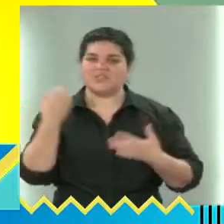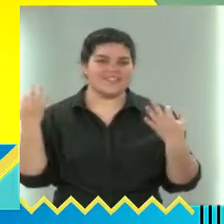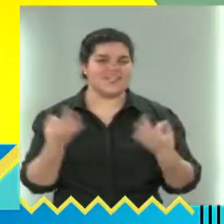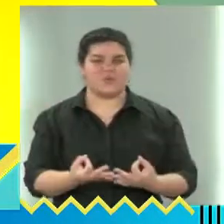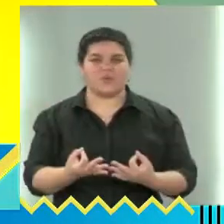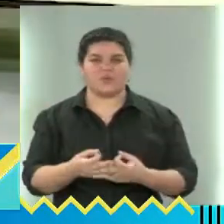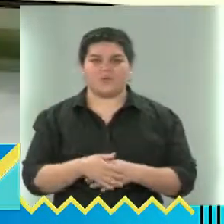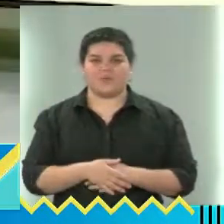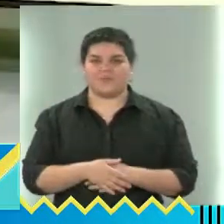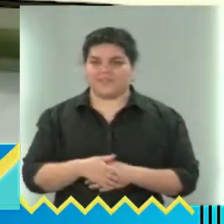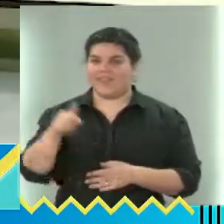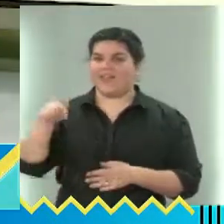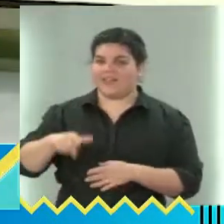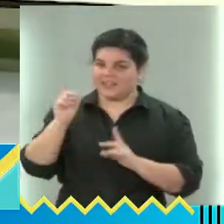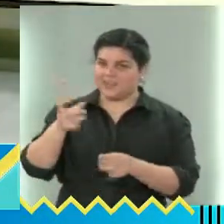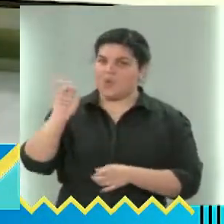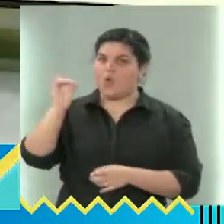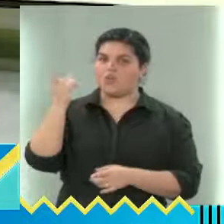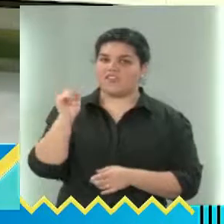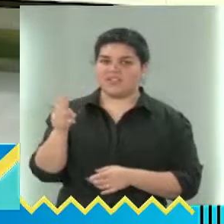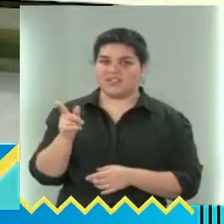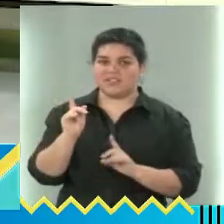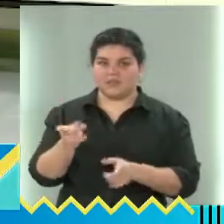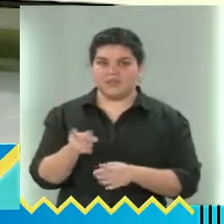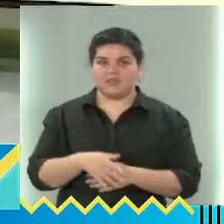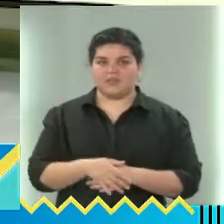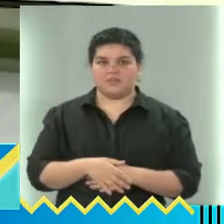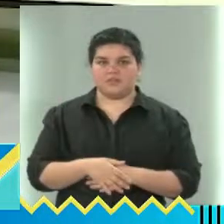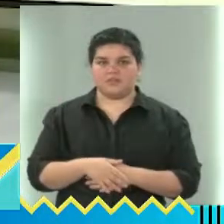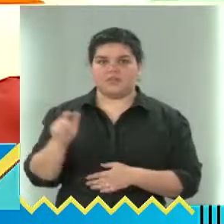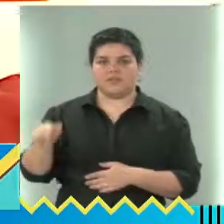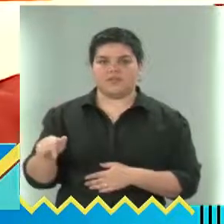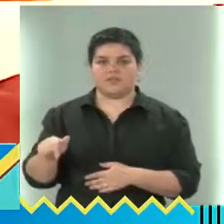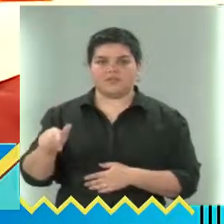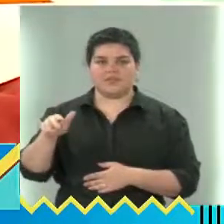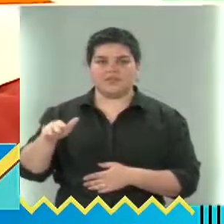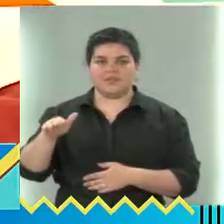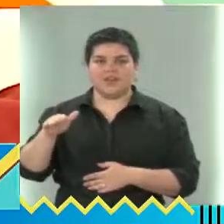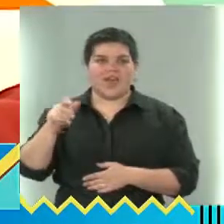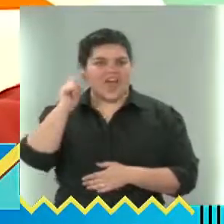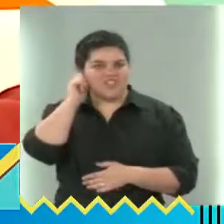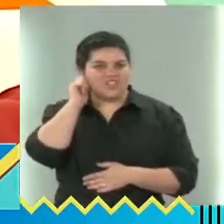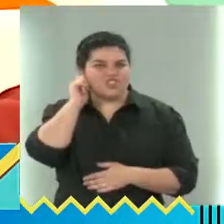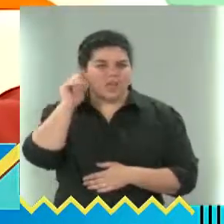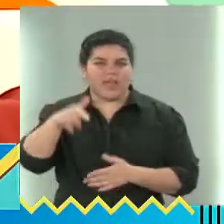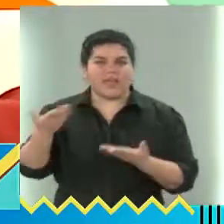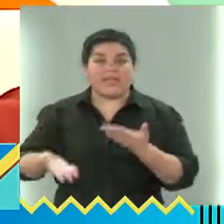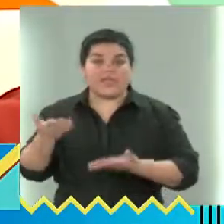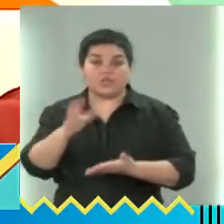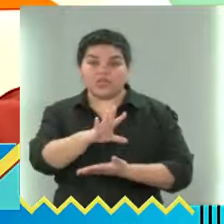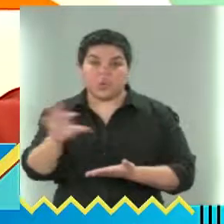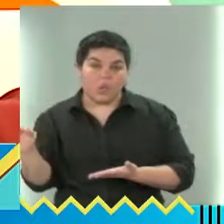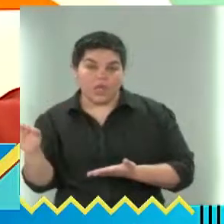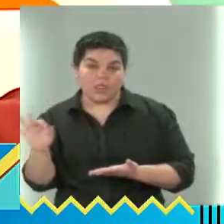vuelvo a acá decir. en la universidad también, ¿Sí? que donan chicas de 50 kilos de los primer año, segundo año de alguna de las